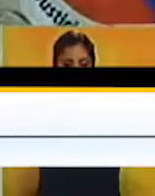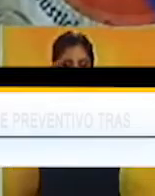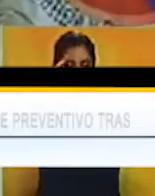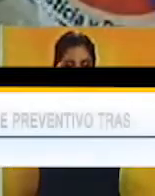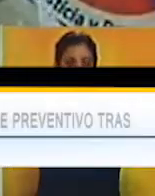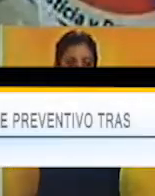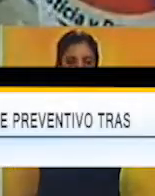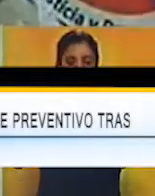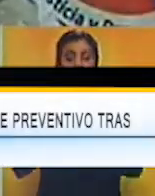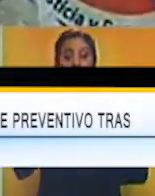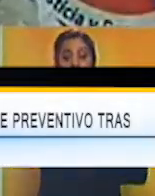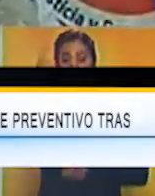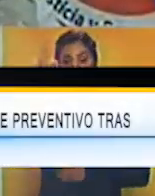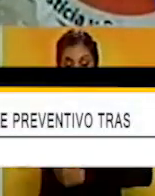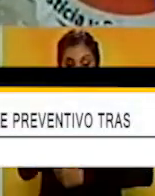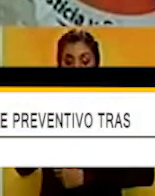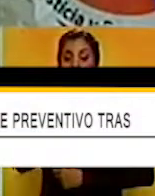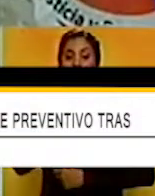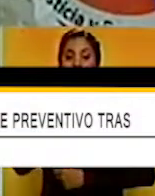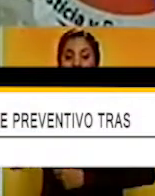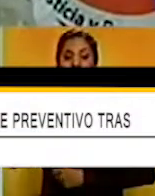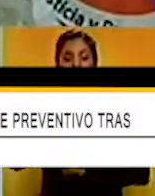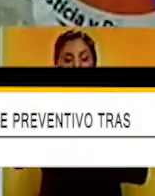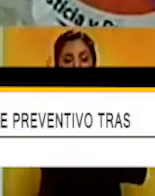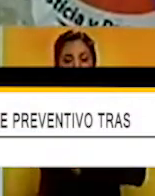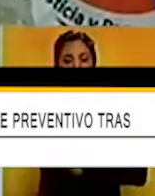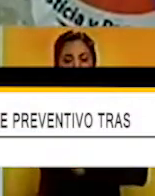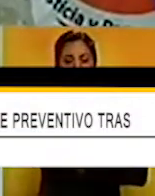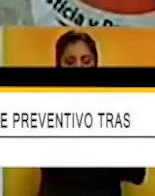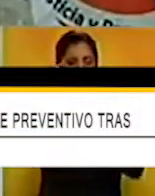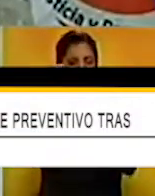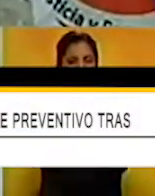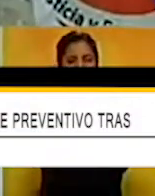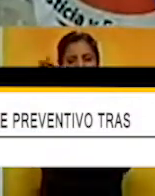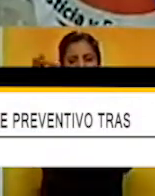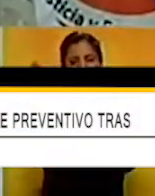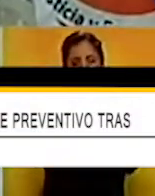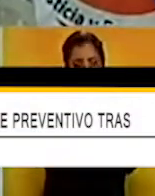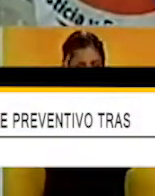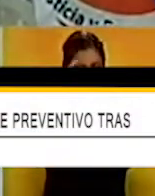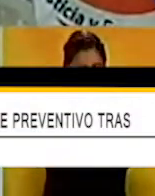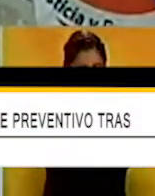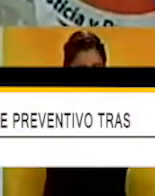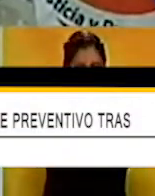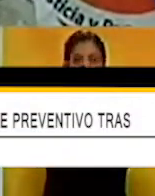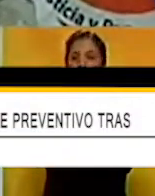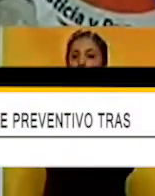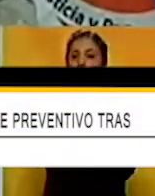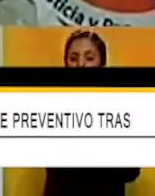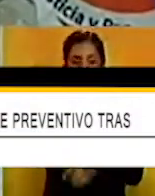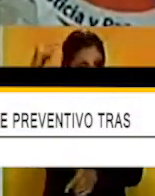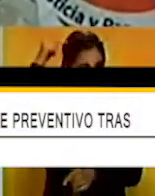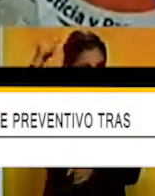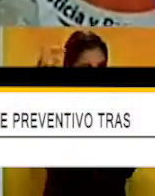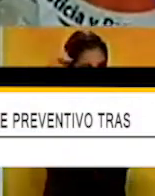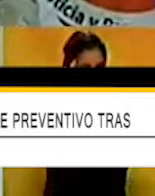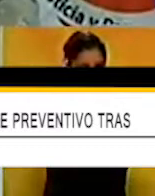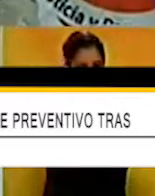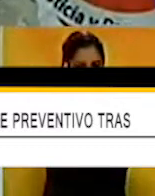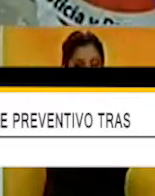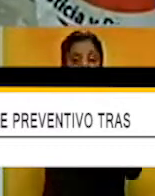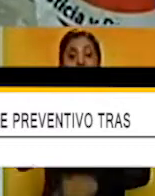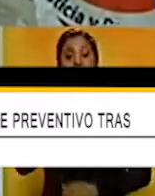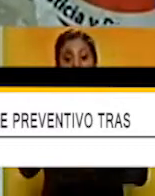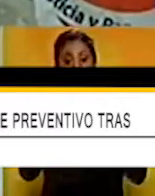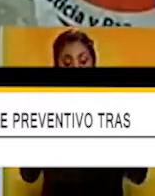El ministro de Interior, Justicia y Paz, Néstor Reverol, informó que no se reportó ningún daño en las zonas donde se sintió el sismo de